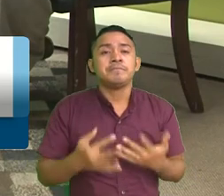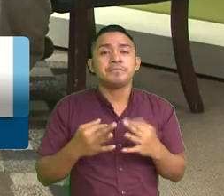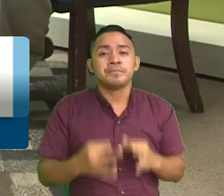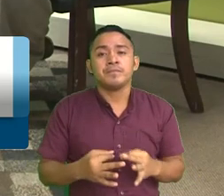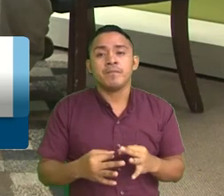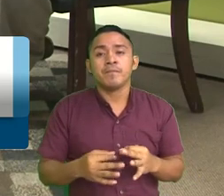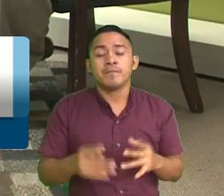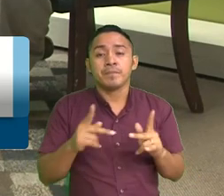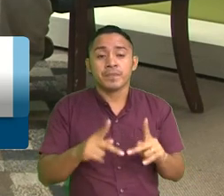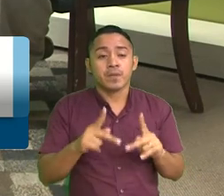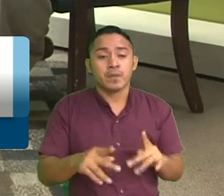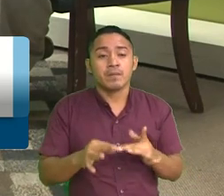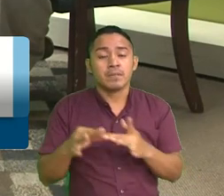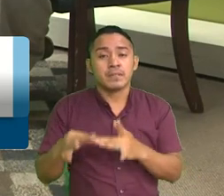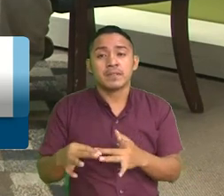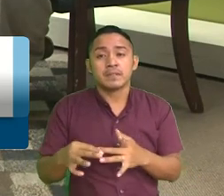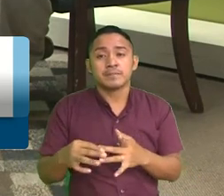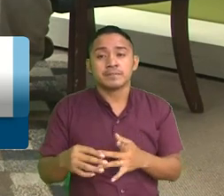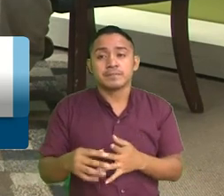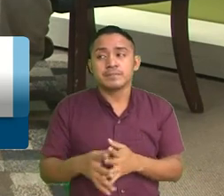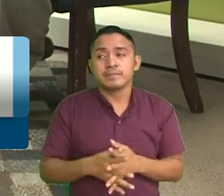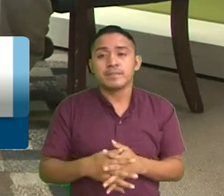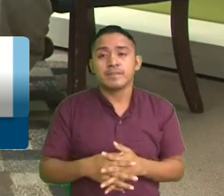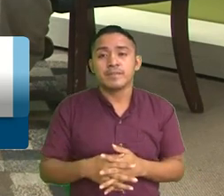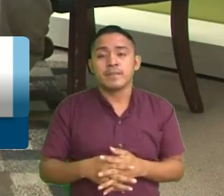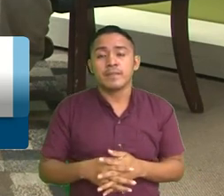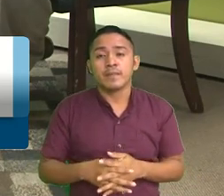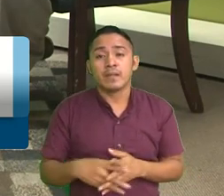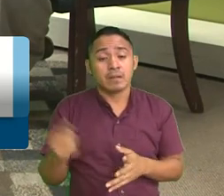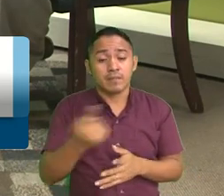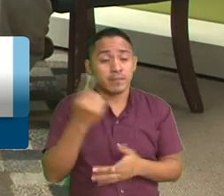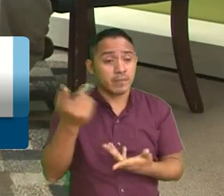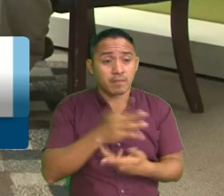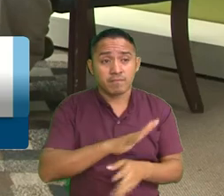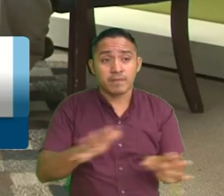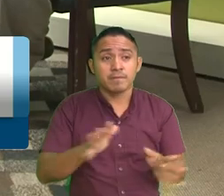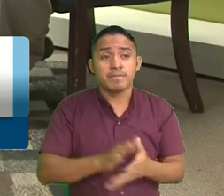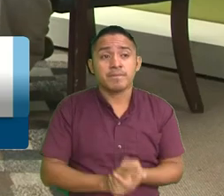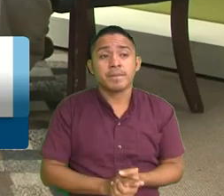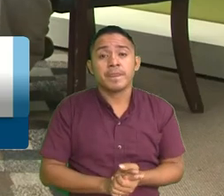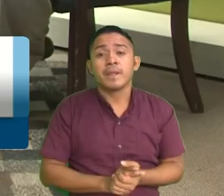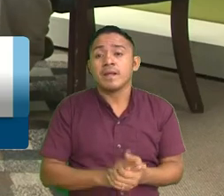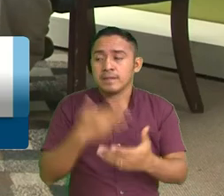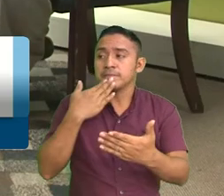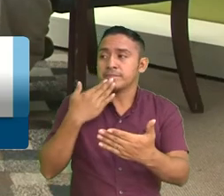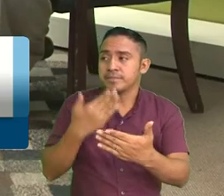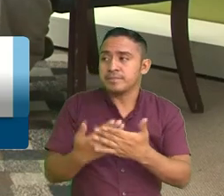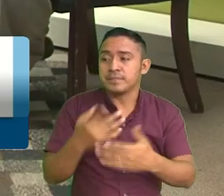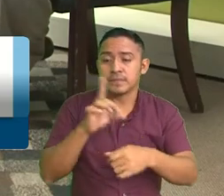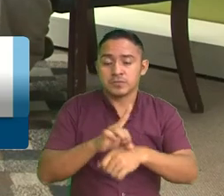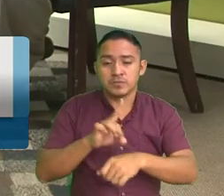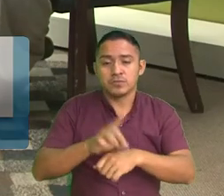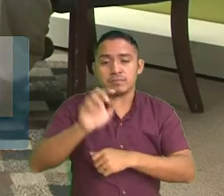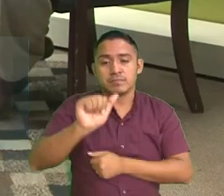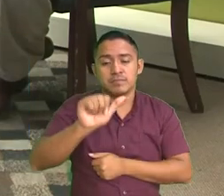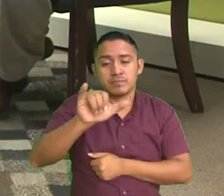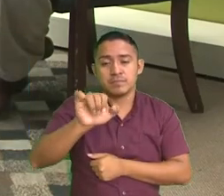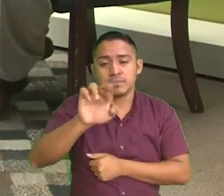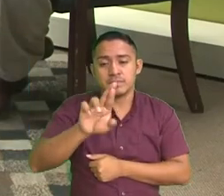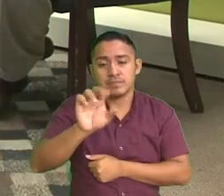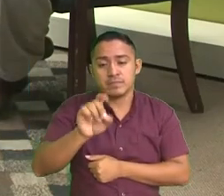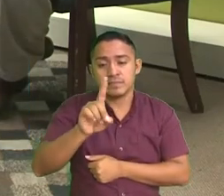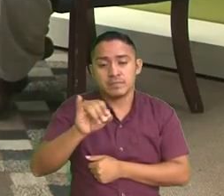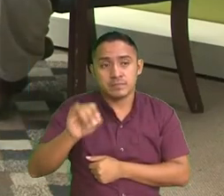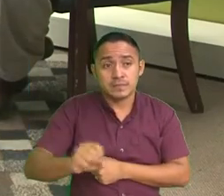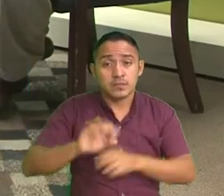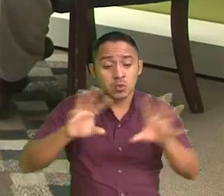de un especialista para ver esto. No es así nomás. Realmente. Ok. Le agradecemos al doctor Ayardi por habernos acompañado el día de hoy y darnos